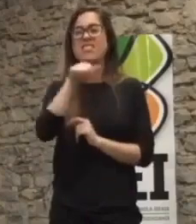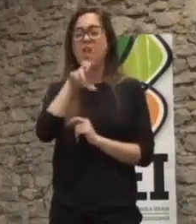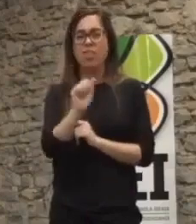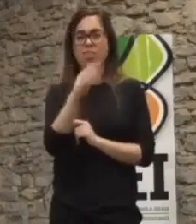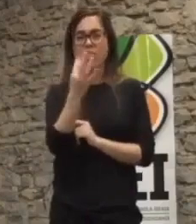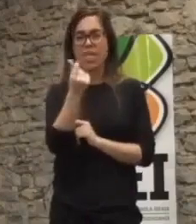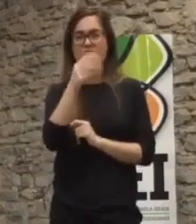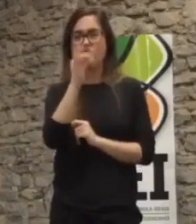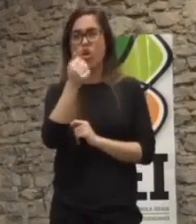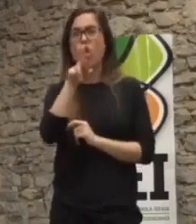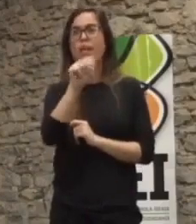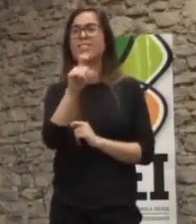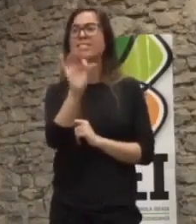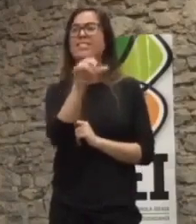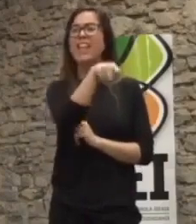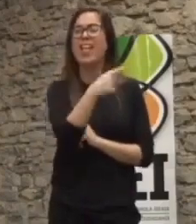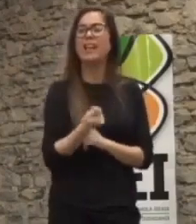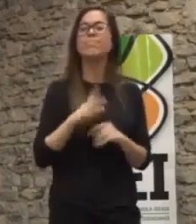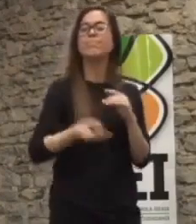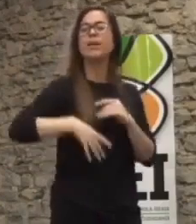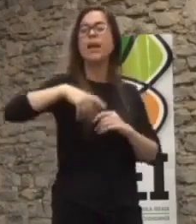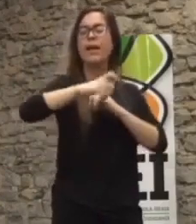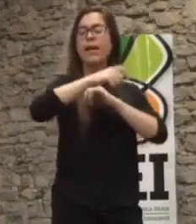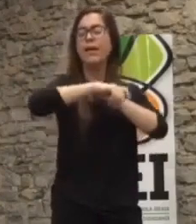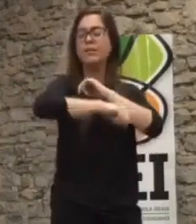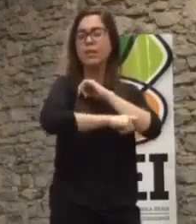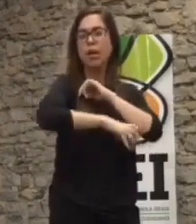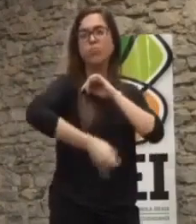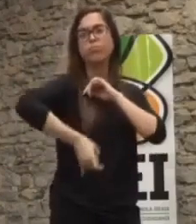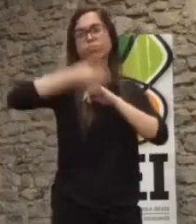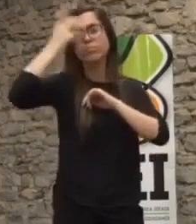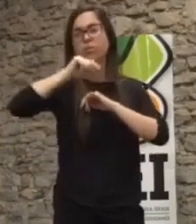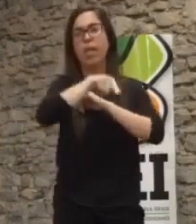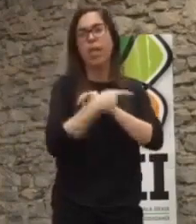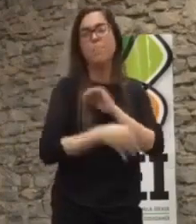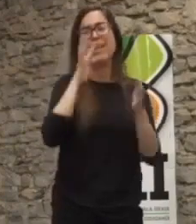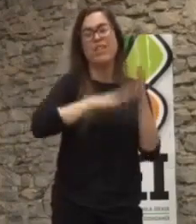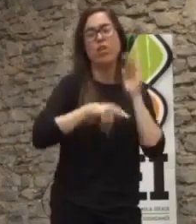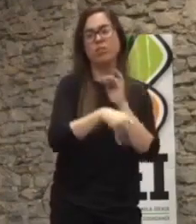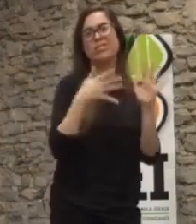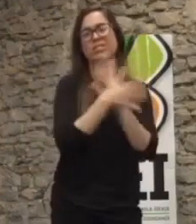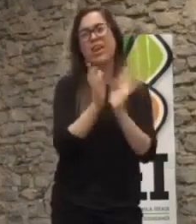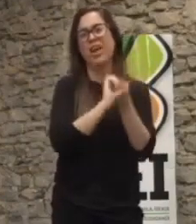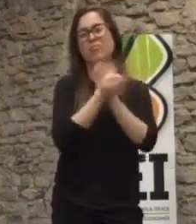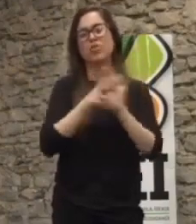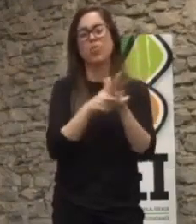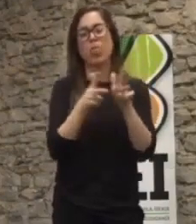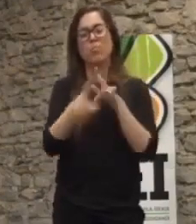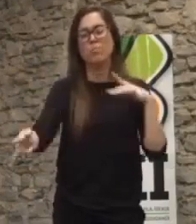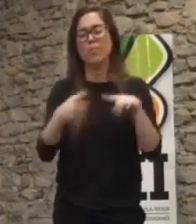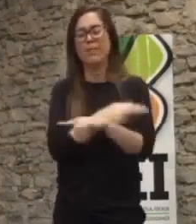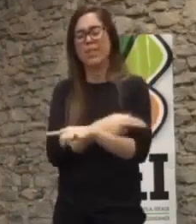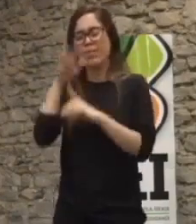estrategia antirrumores en Barcelona. Es un proceso, como veis, de cambio social, ¿no? Que lo que tiene como objetivo es prevenir